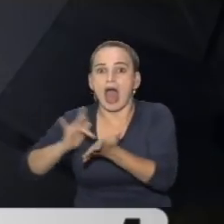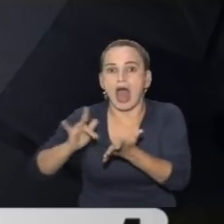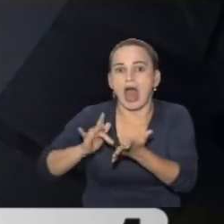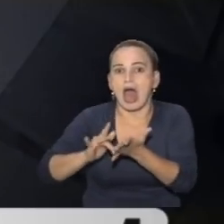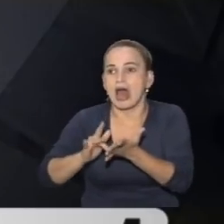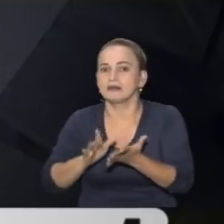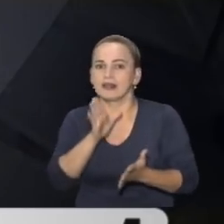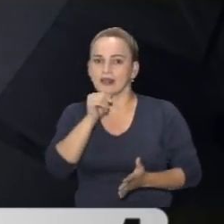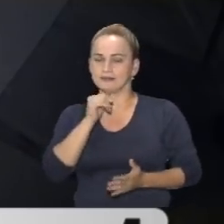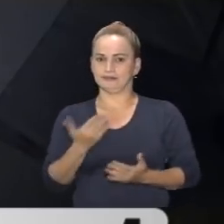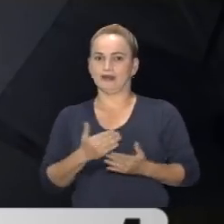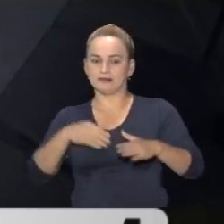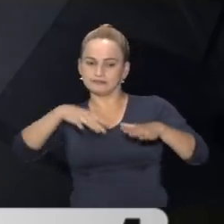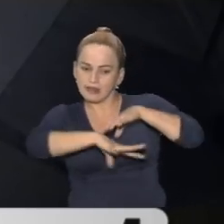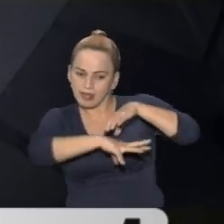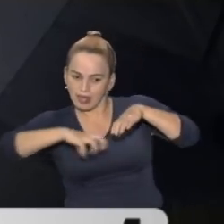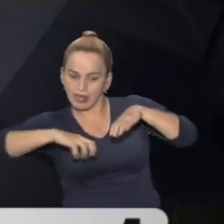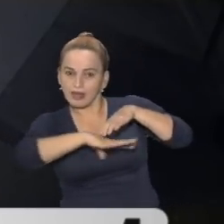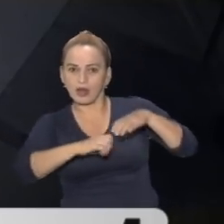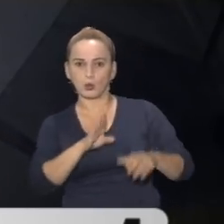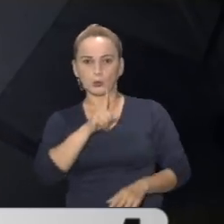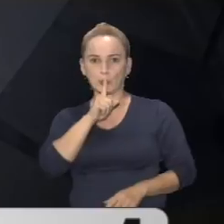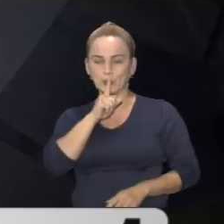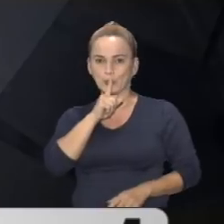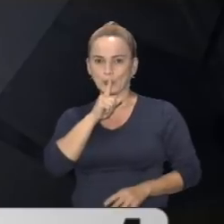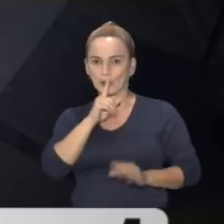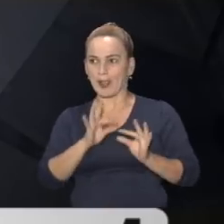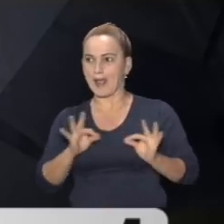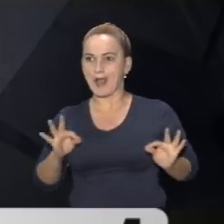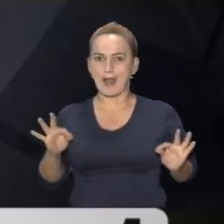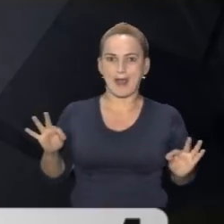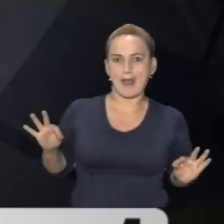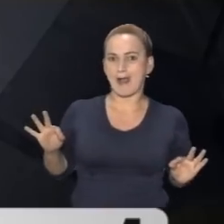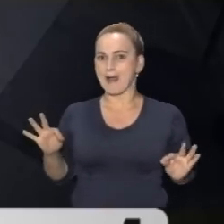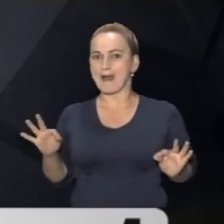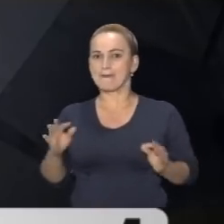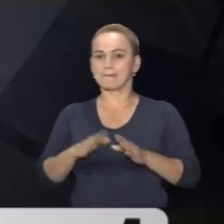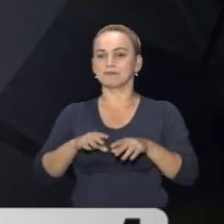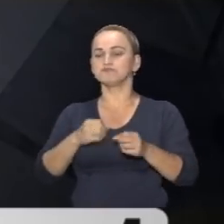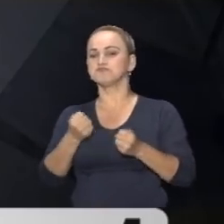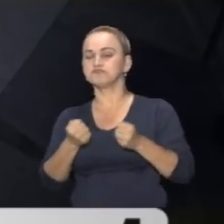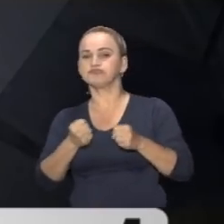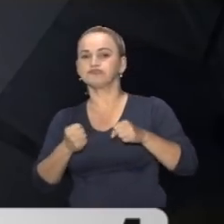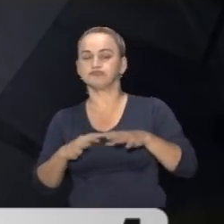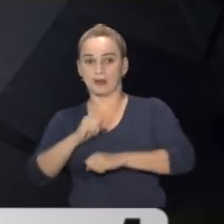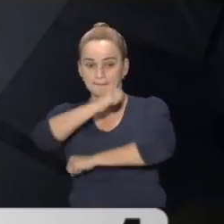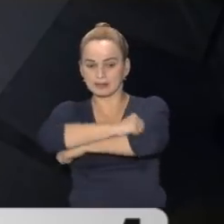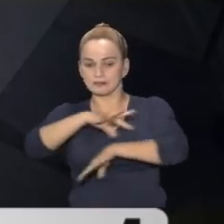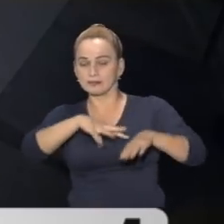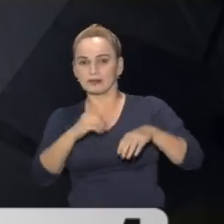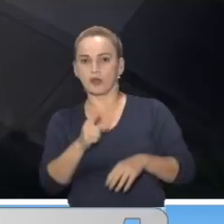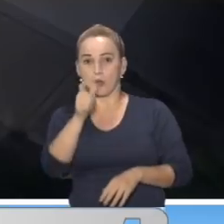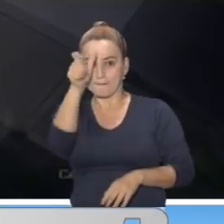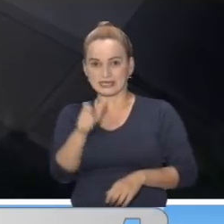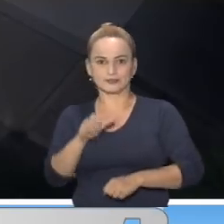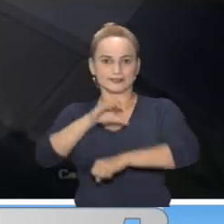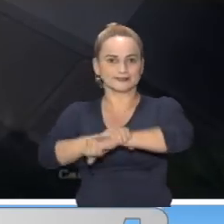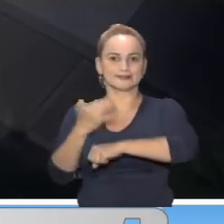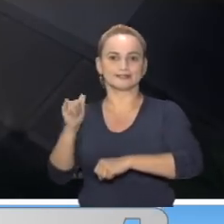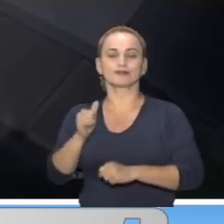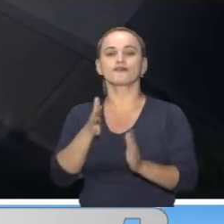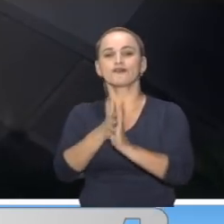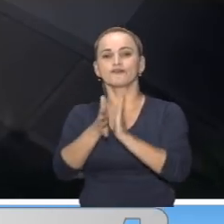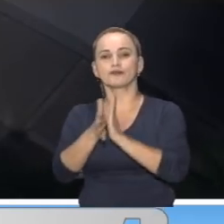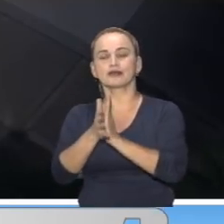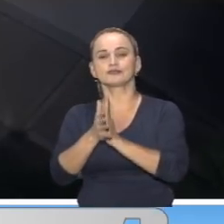manera poder extraer los elementos sin mucho ruido y aprovechando el descuido de varios conductores. Una persona fue capturada. Es por